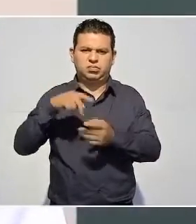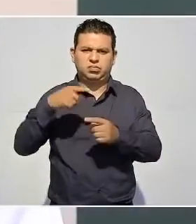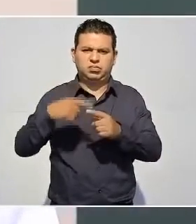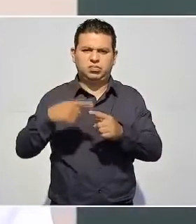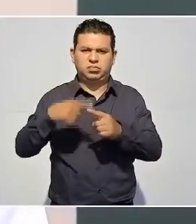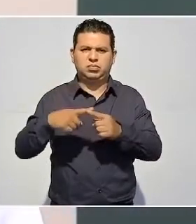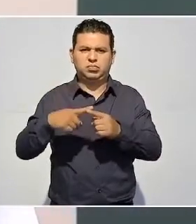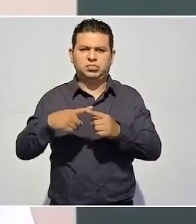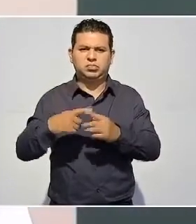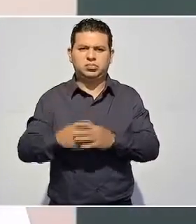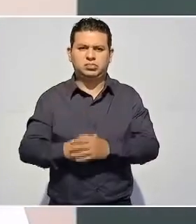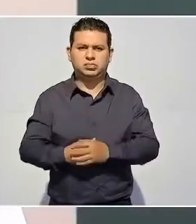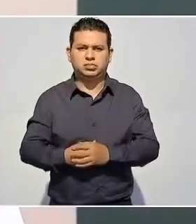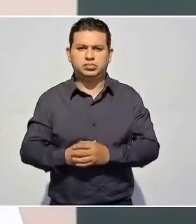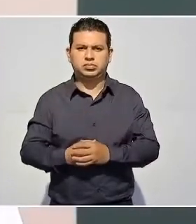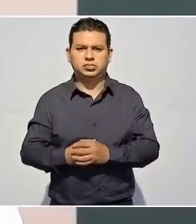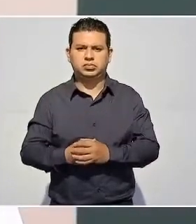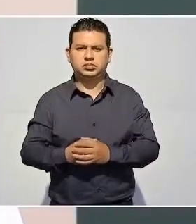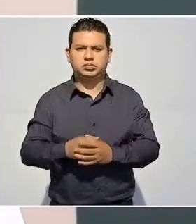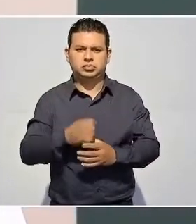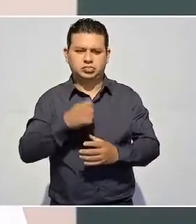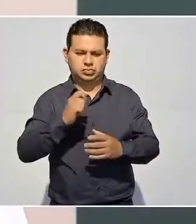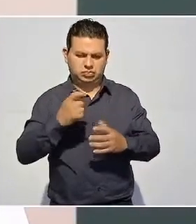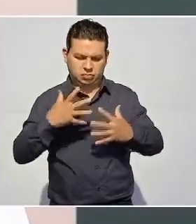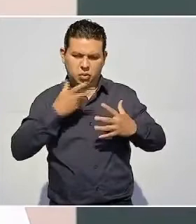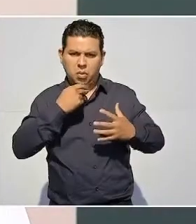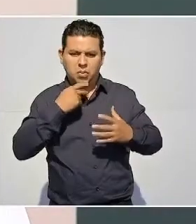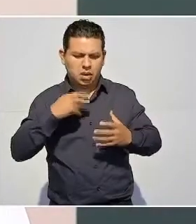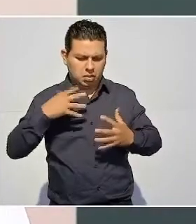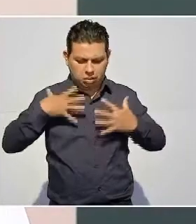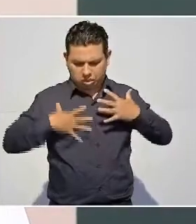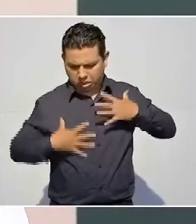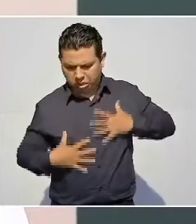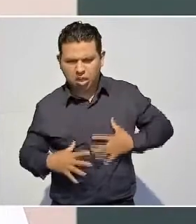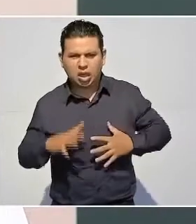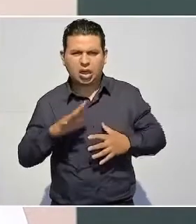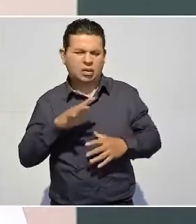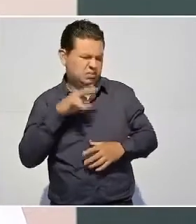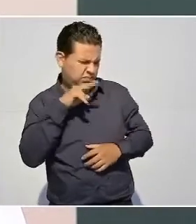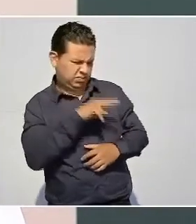en harapos, con las siguientes palabras: